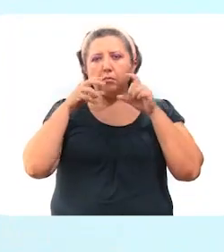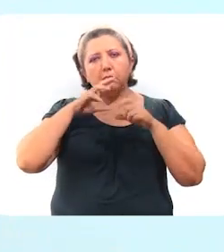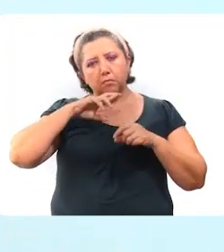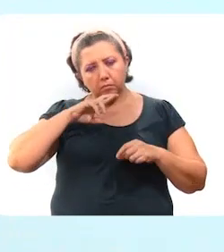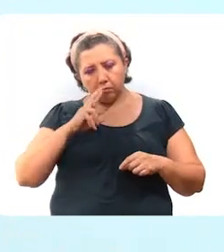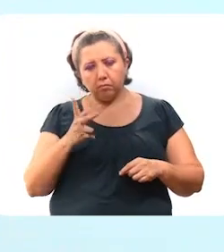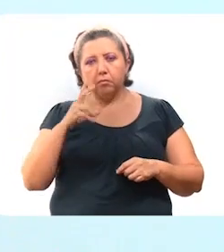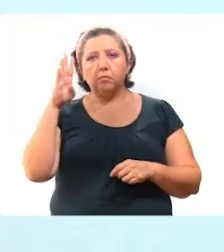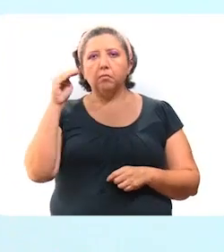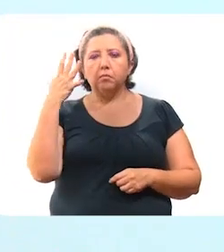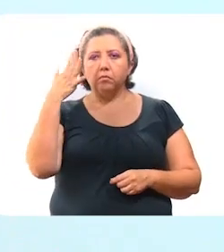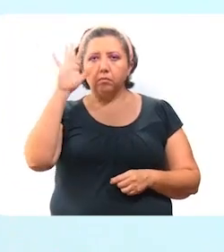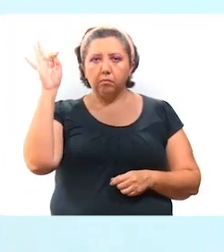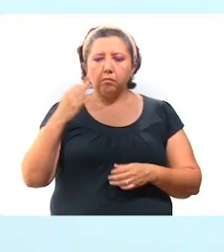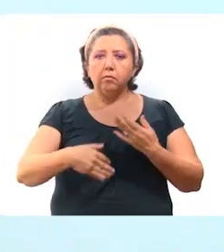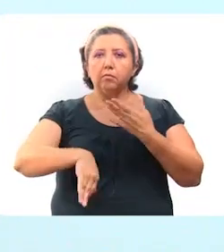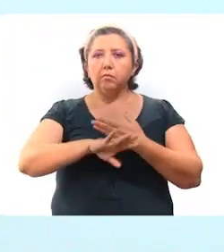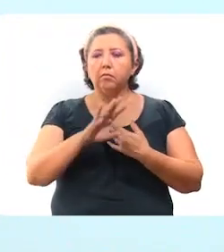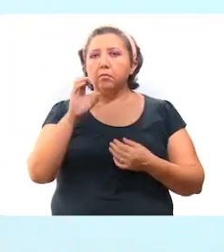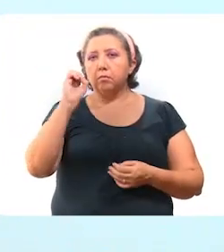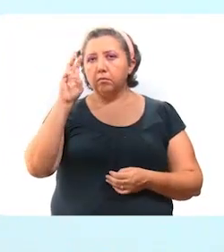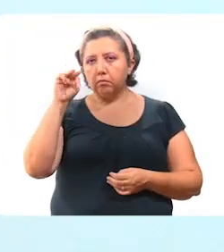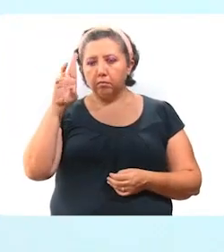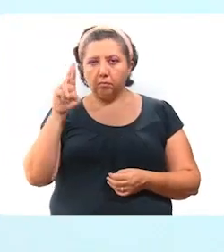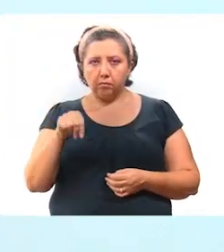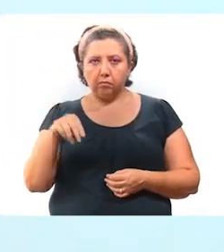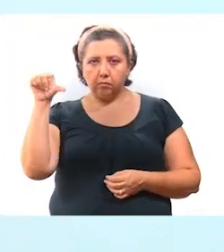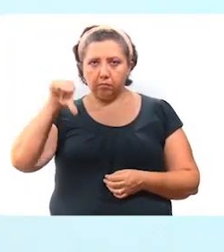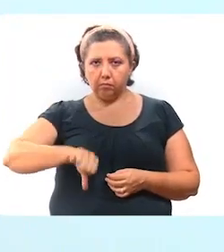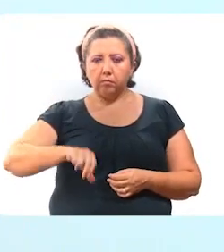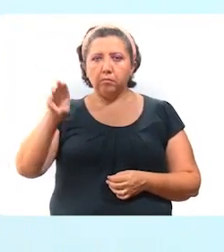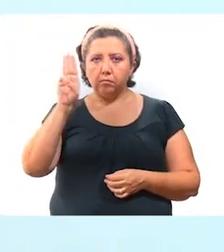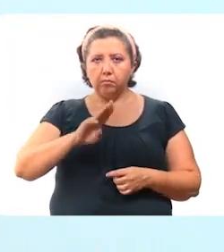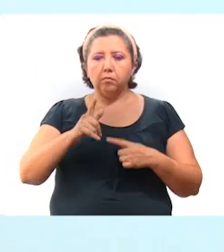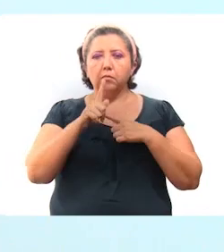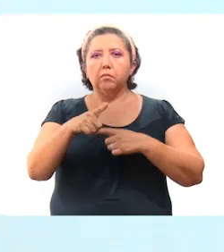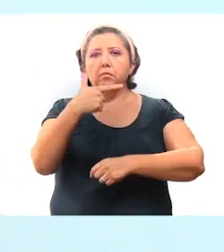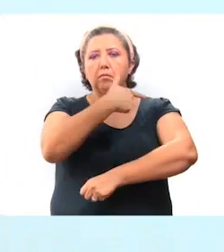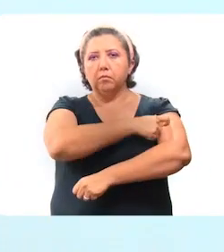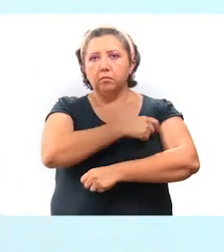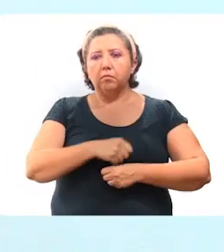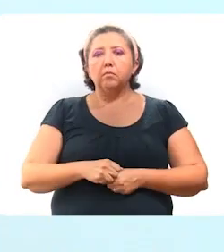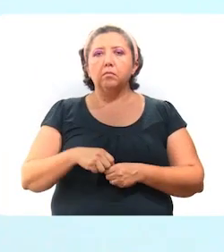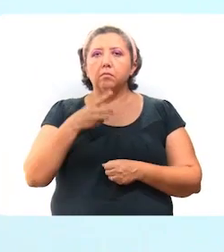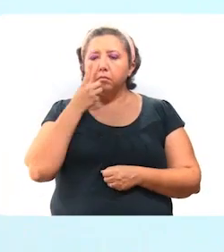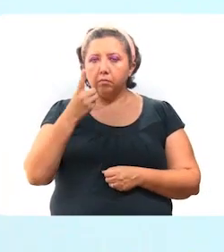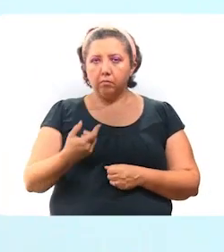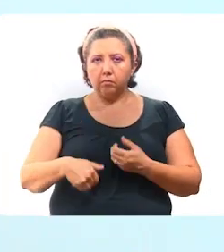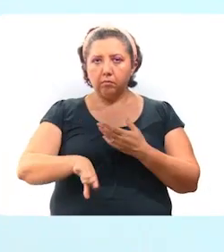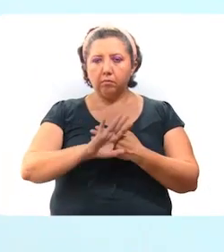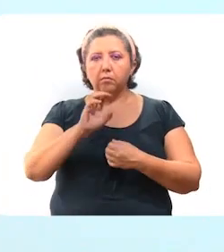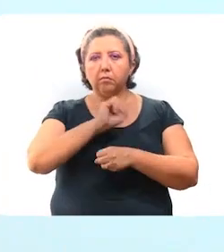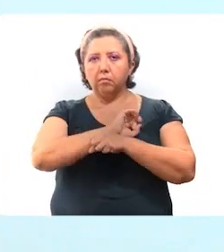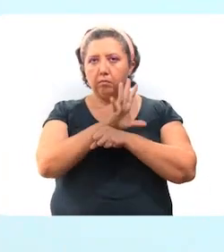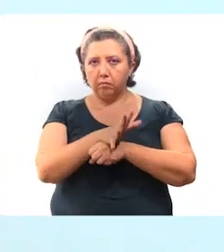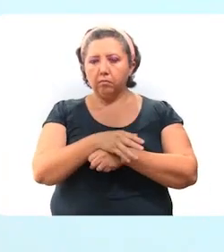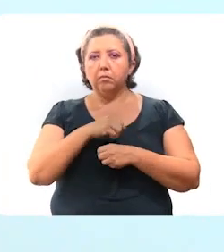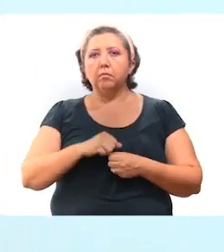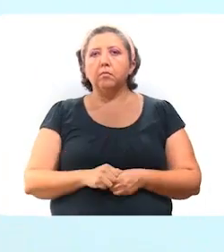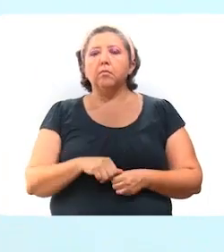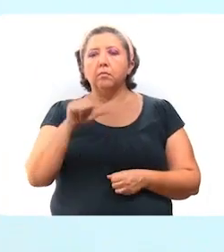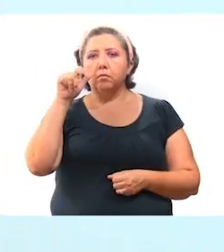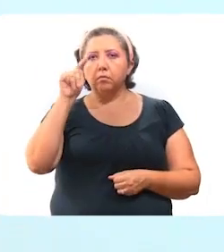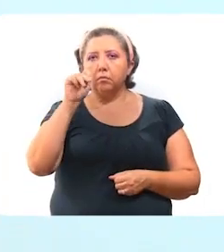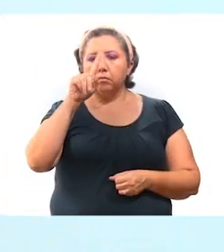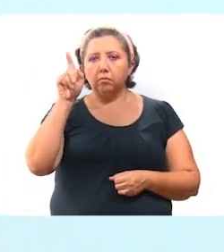del 95% contra Omicron. Hoy miércoles continúa la aplicación de la vacuna de refuerzo contra el coronavirus de la